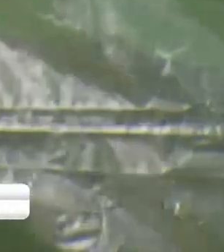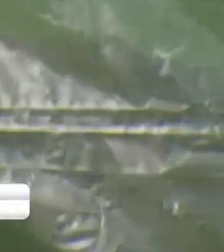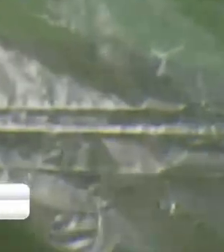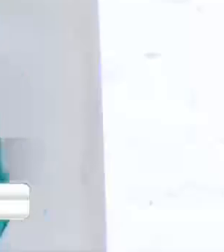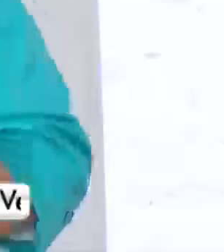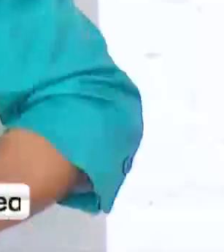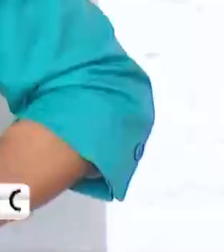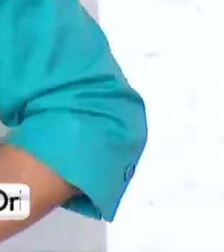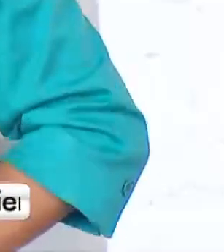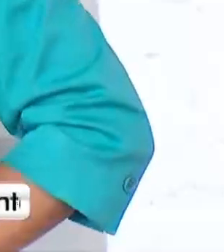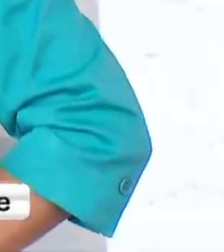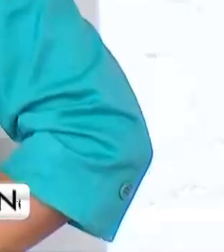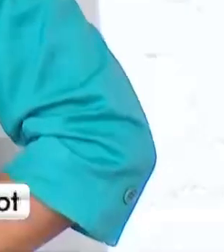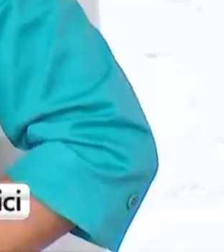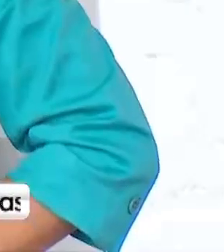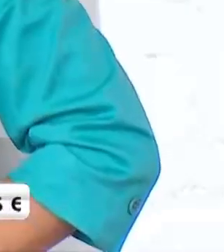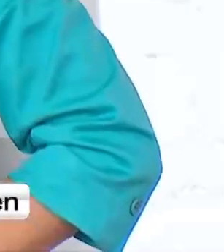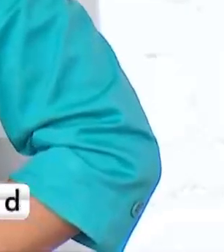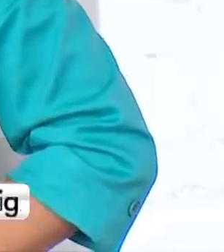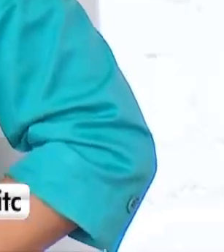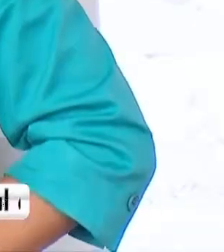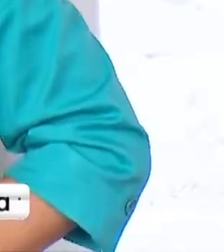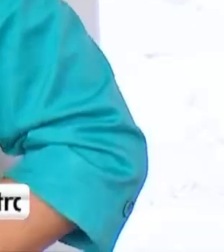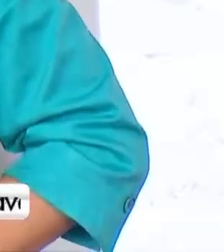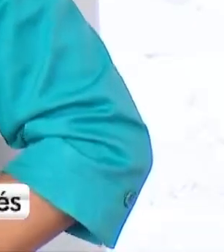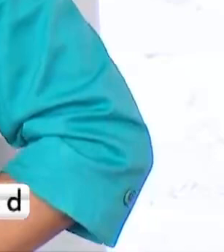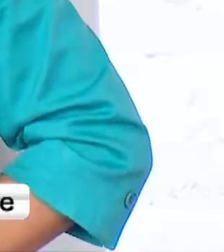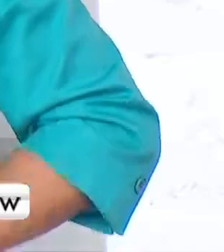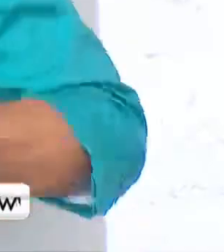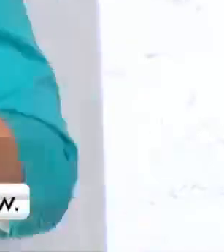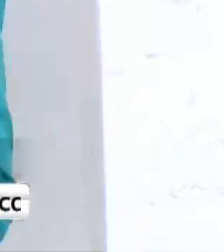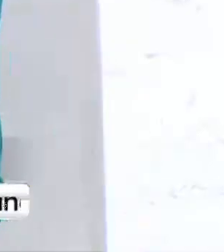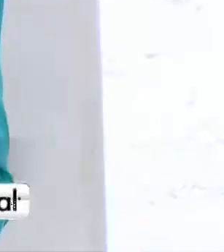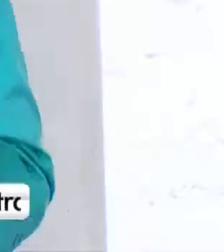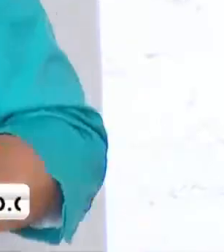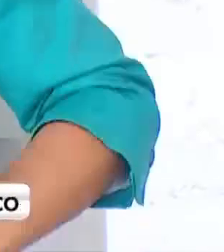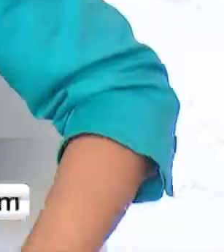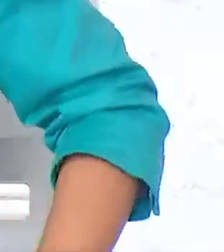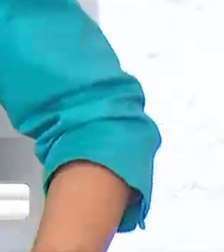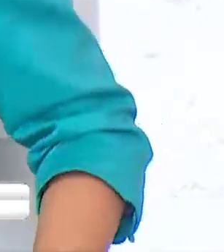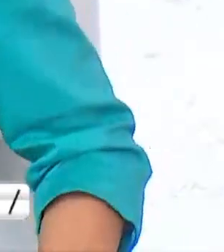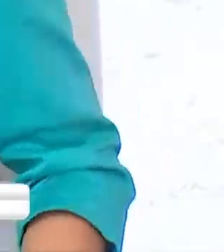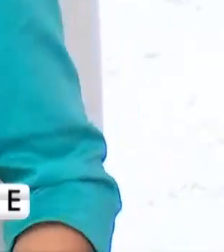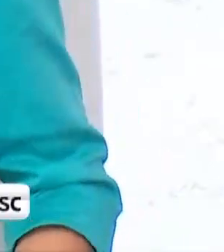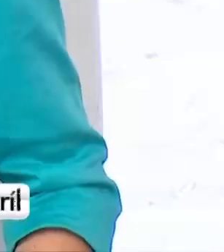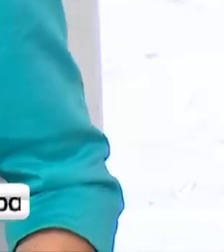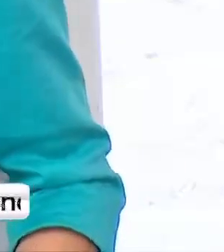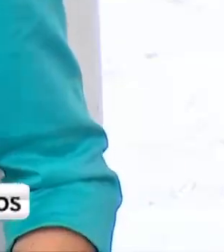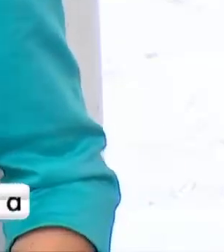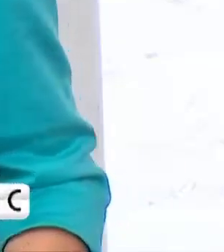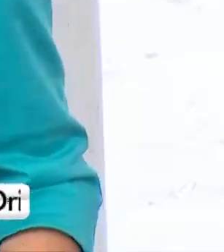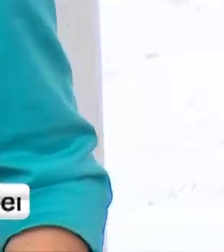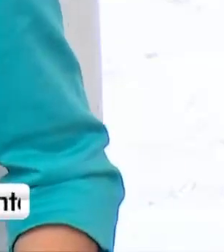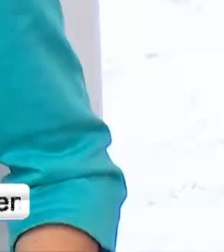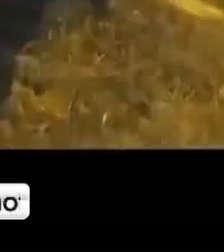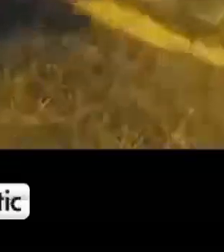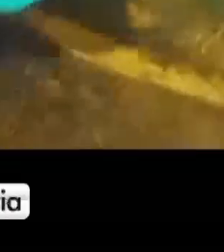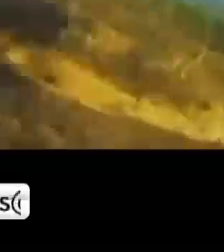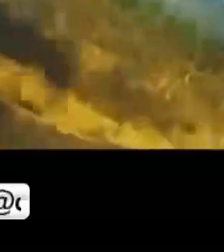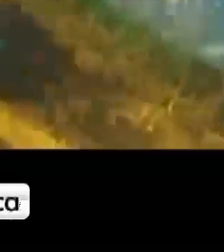seguir. Así es, pero vamos a conocer algunas de estas historias importantes de microempresarios aquí en la Comuna 1.